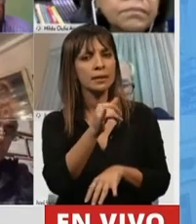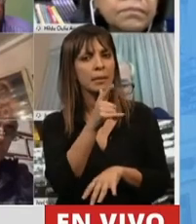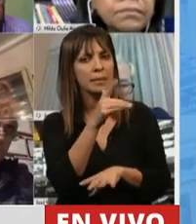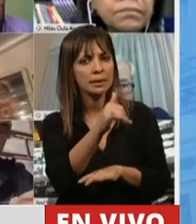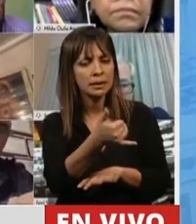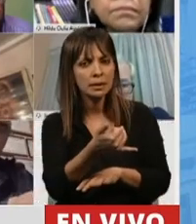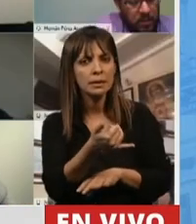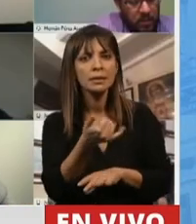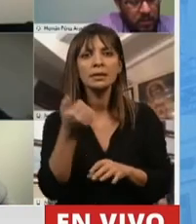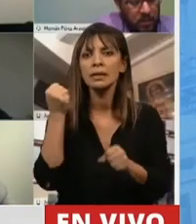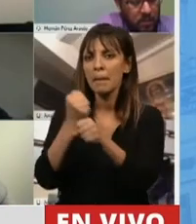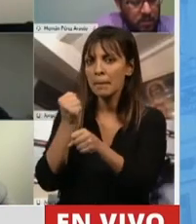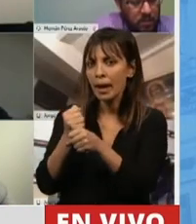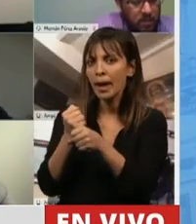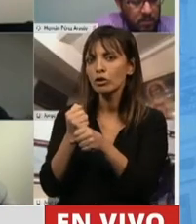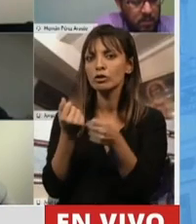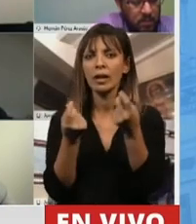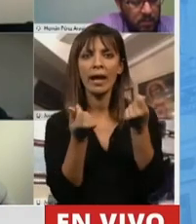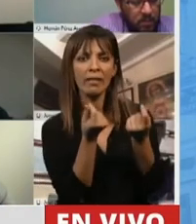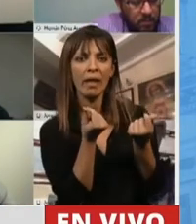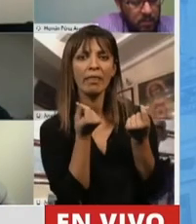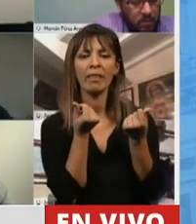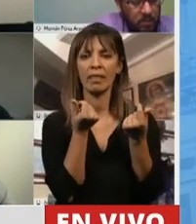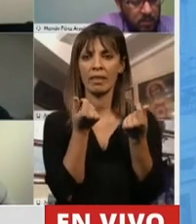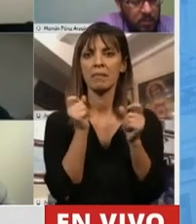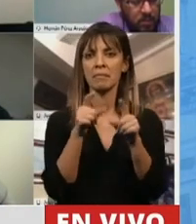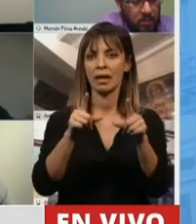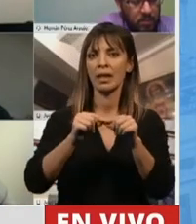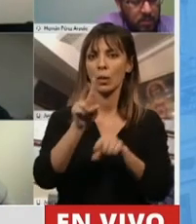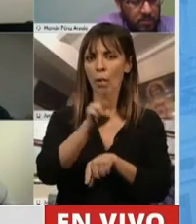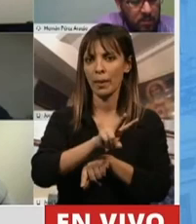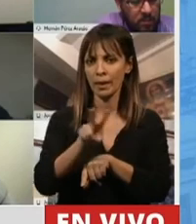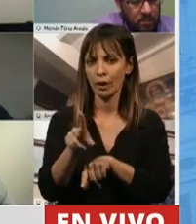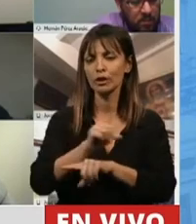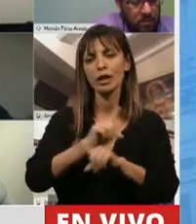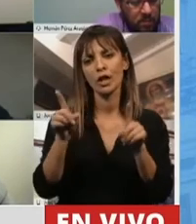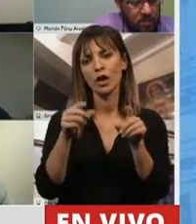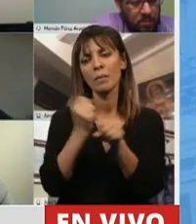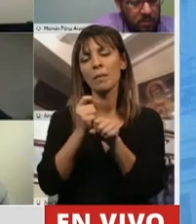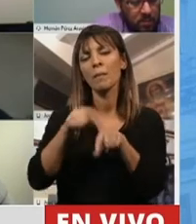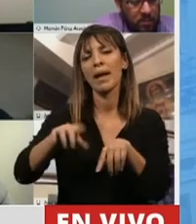Generar empleos de calidad para el siglo XXII y no empleos para